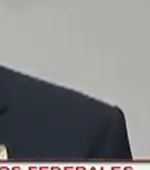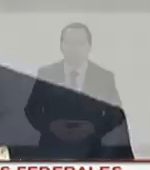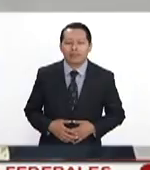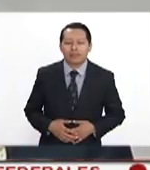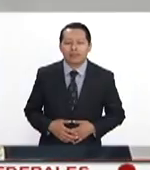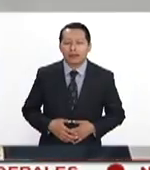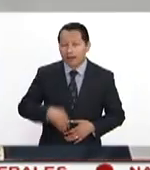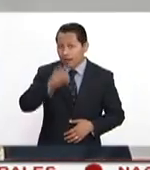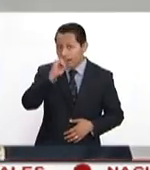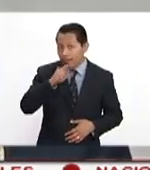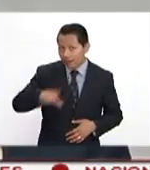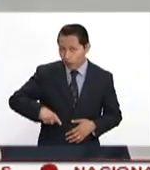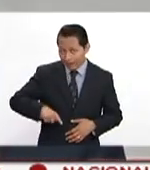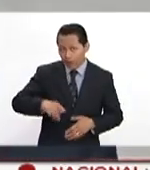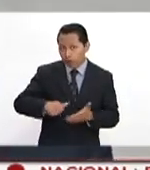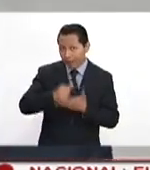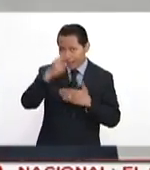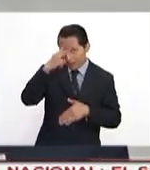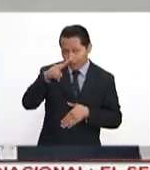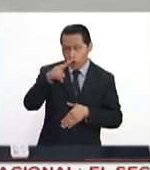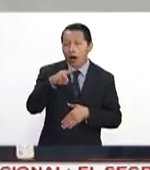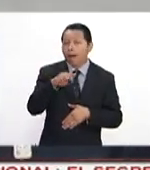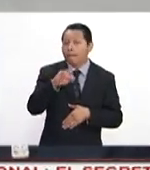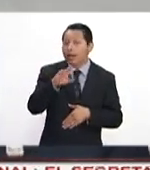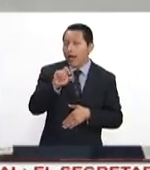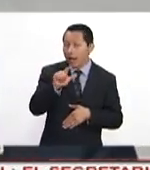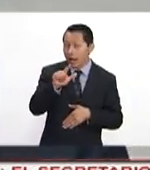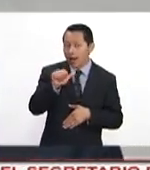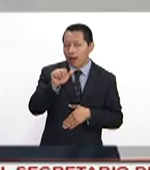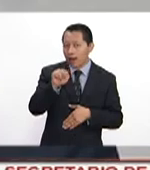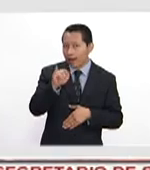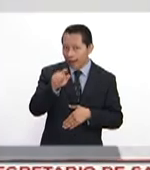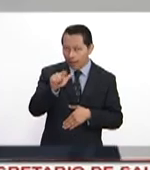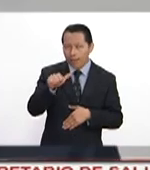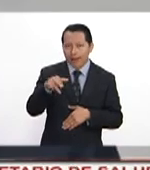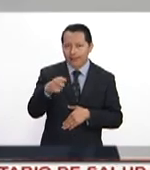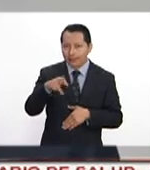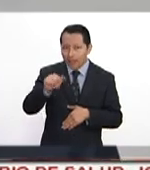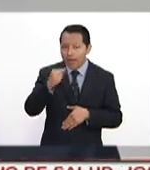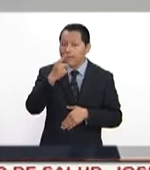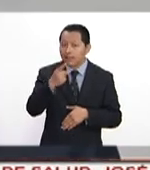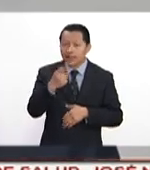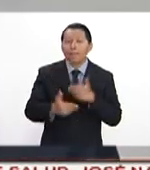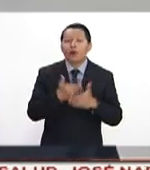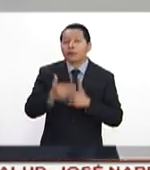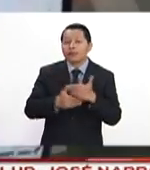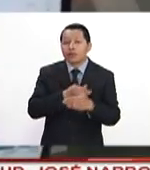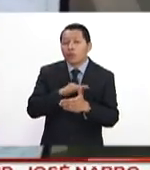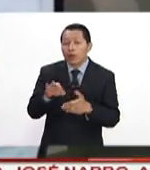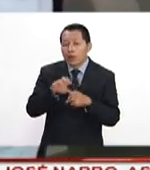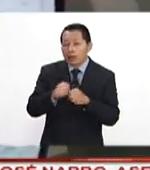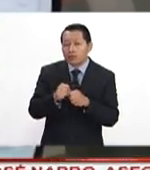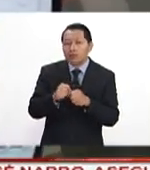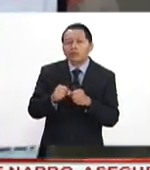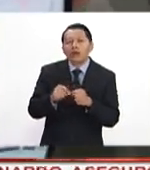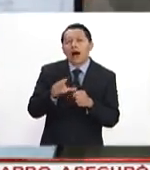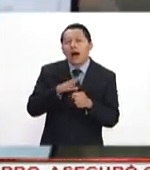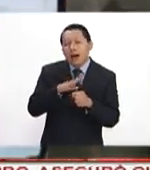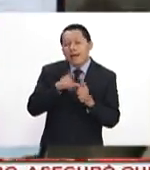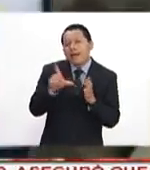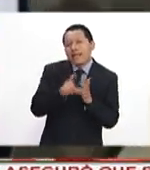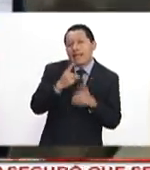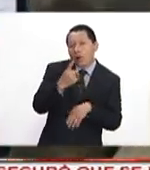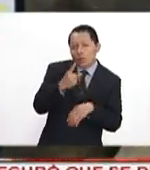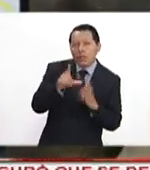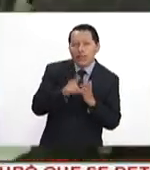El jefe de gobierno de la Ciudad de México, Miguel Ángel Mancera, afirmó que están en proceso de consolidar la renovación de las líneas 1 y